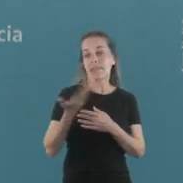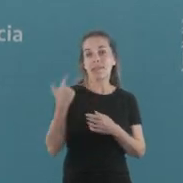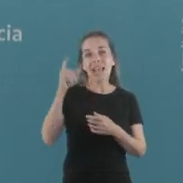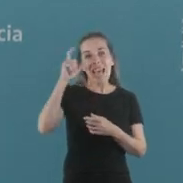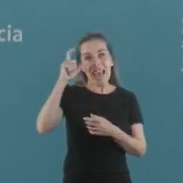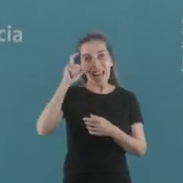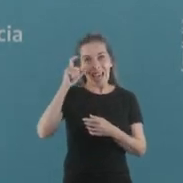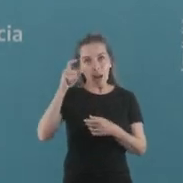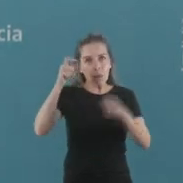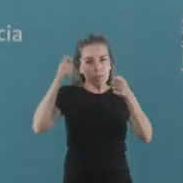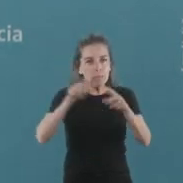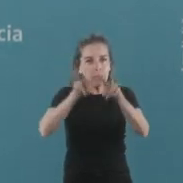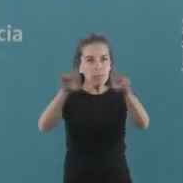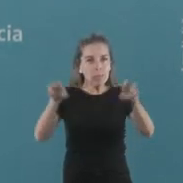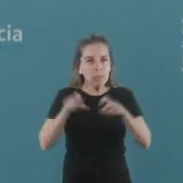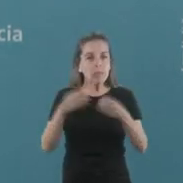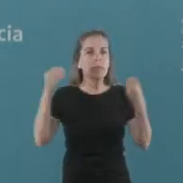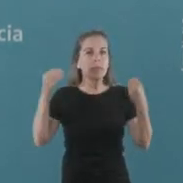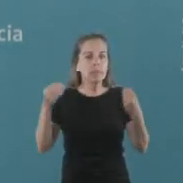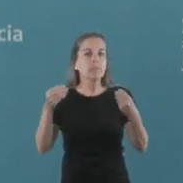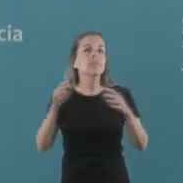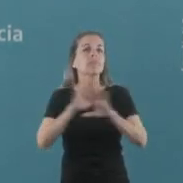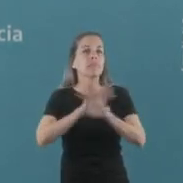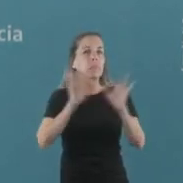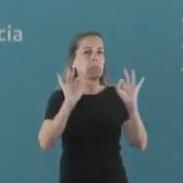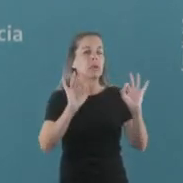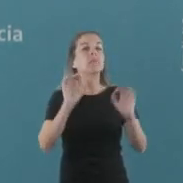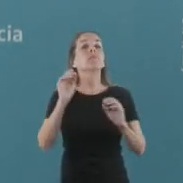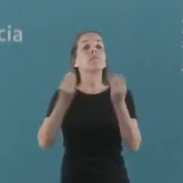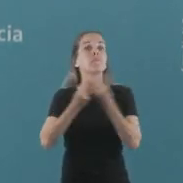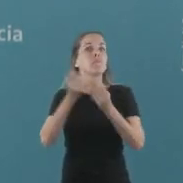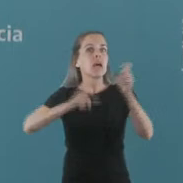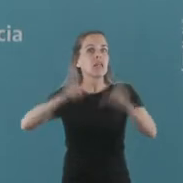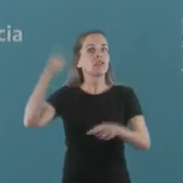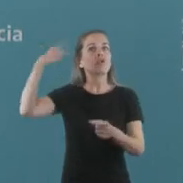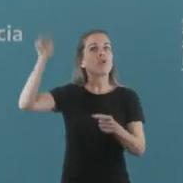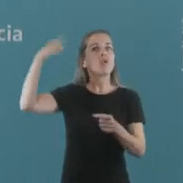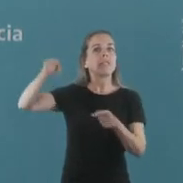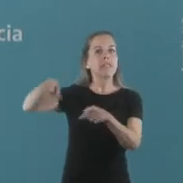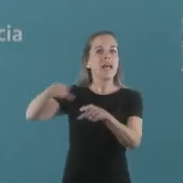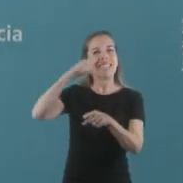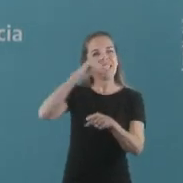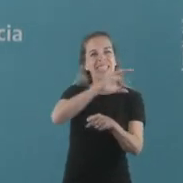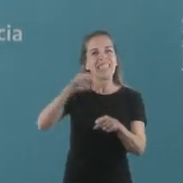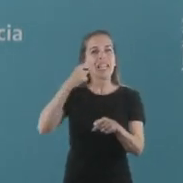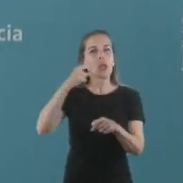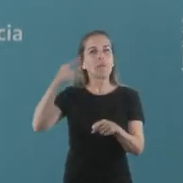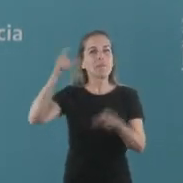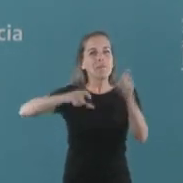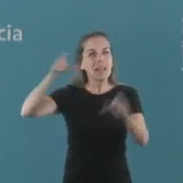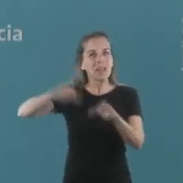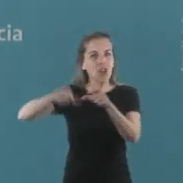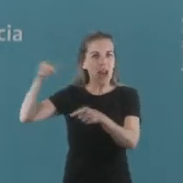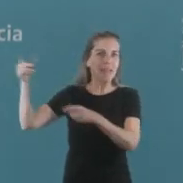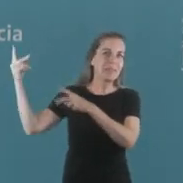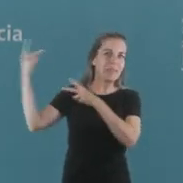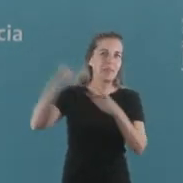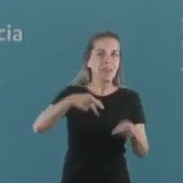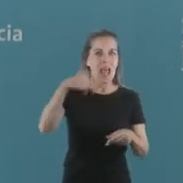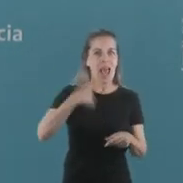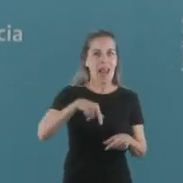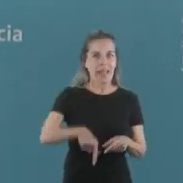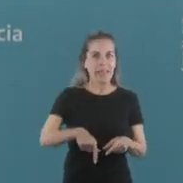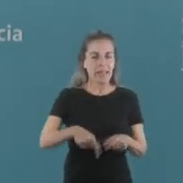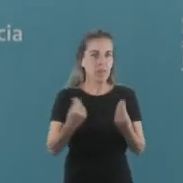país 700.000 turistas extranjeros. Y hay un 4.1 más de turismo recorriendo la Argentina en